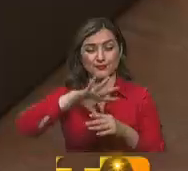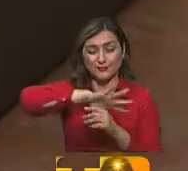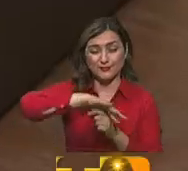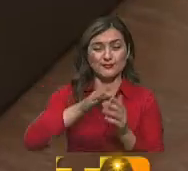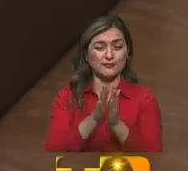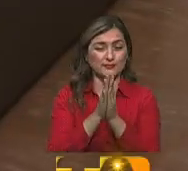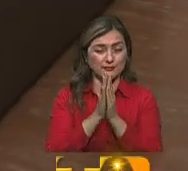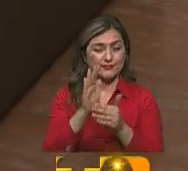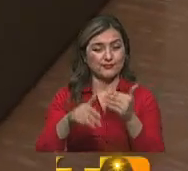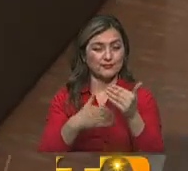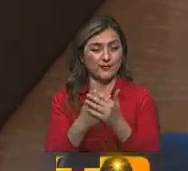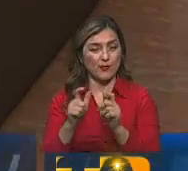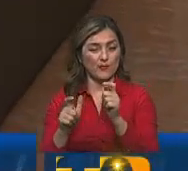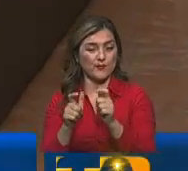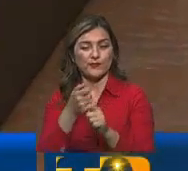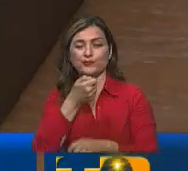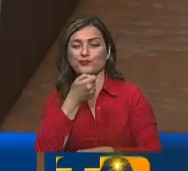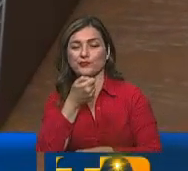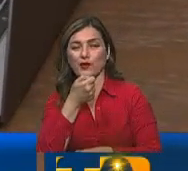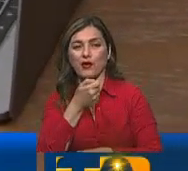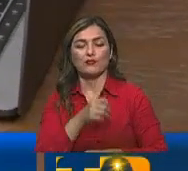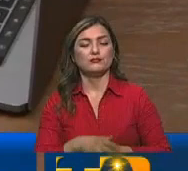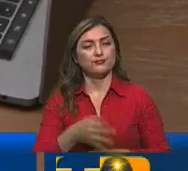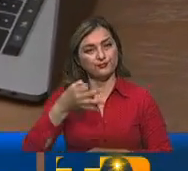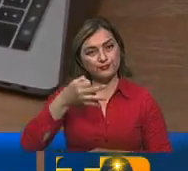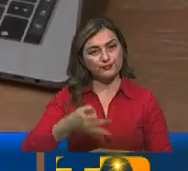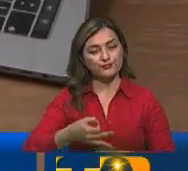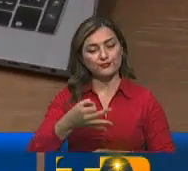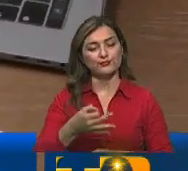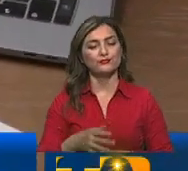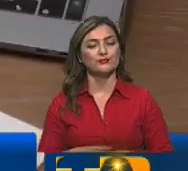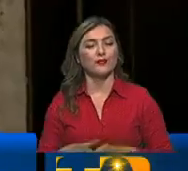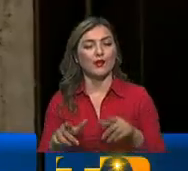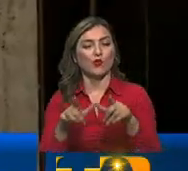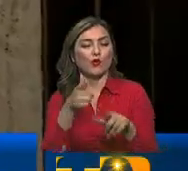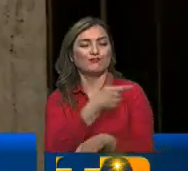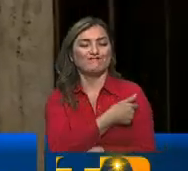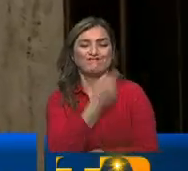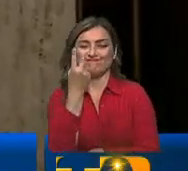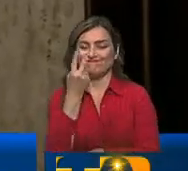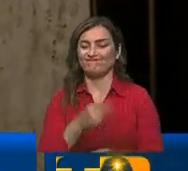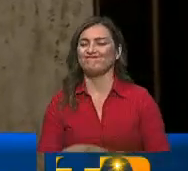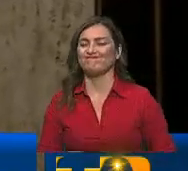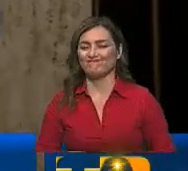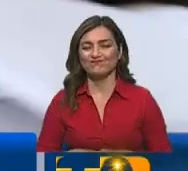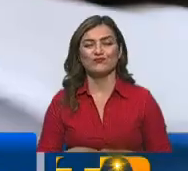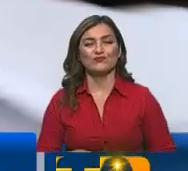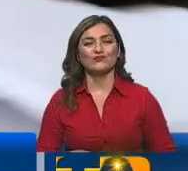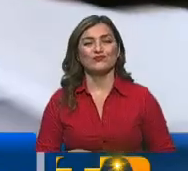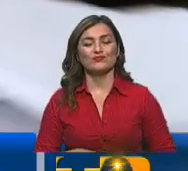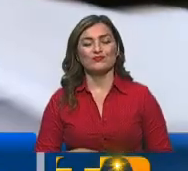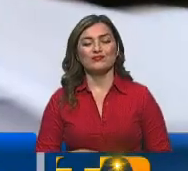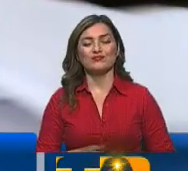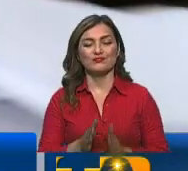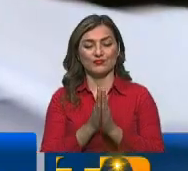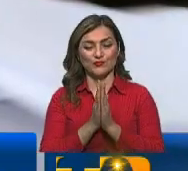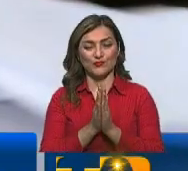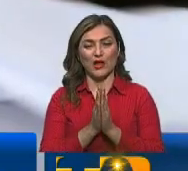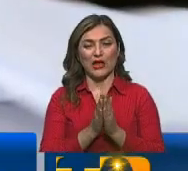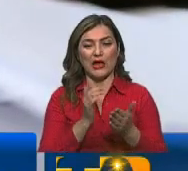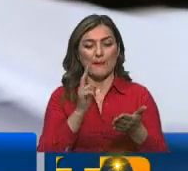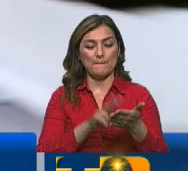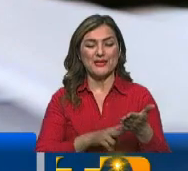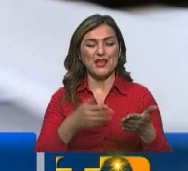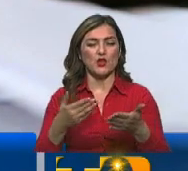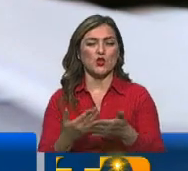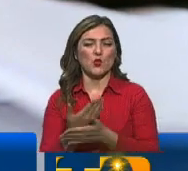los solicitantes que acuden a entrevista tienen que cumplir con la presentación del certificado de vacunación. En cuanto a las solicitudes de renovación a través